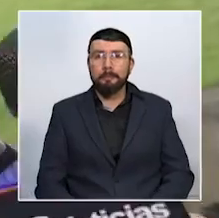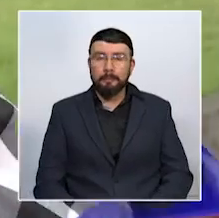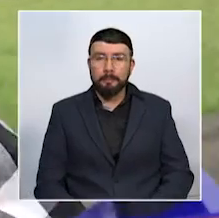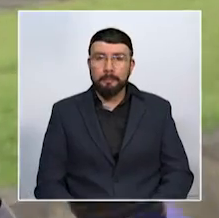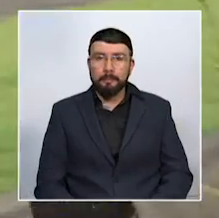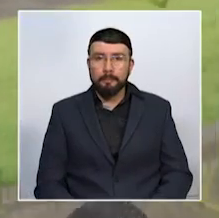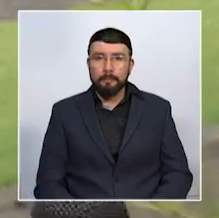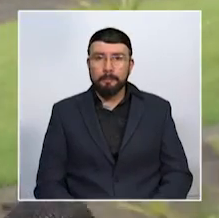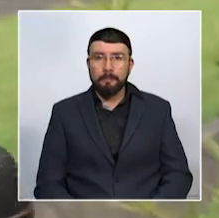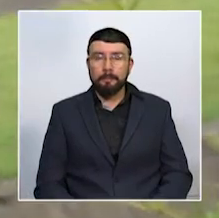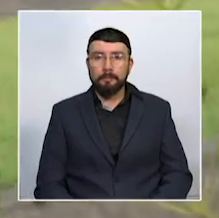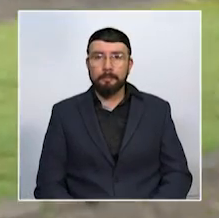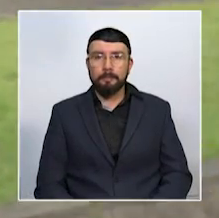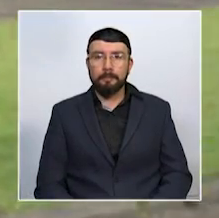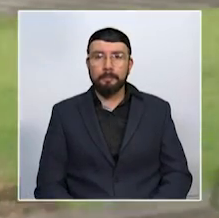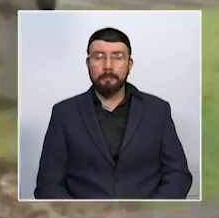Música